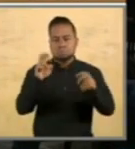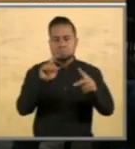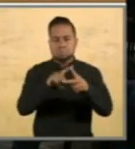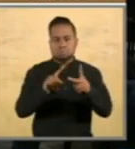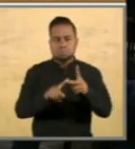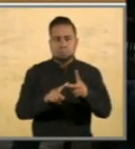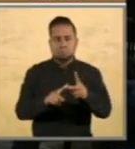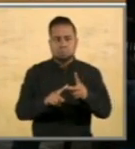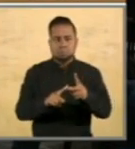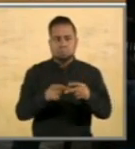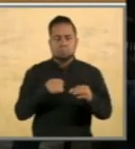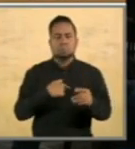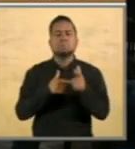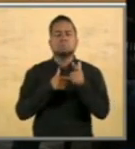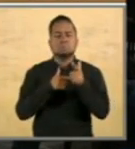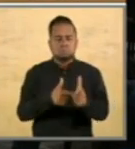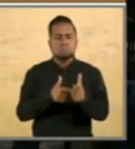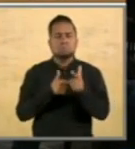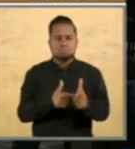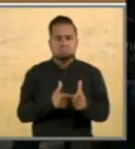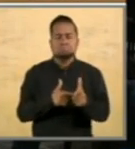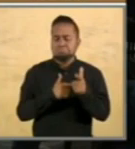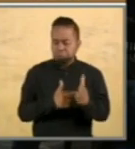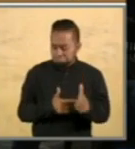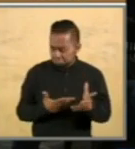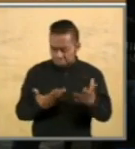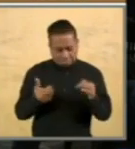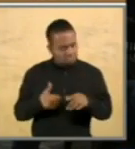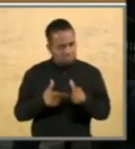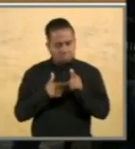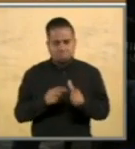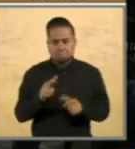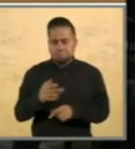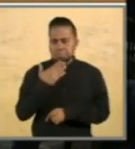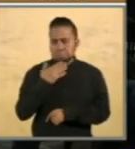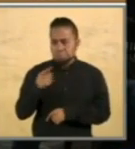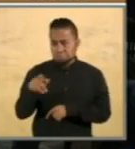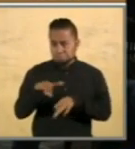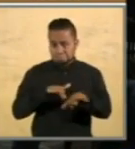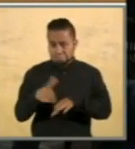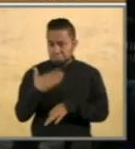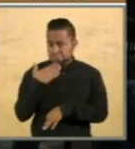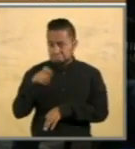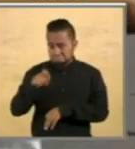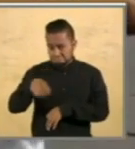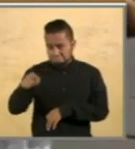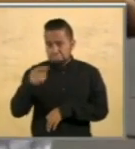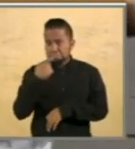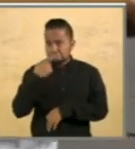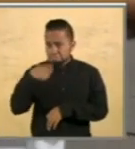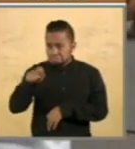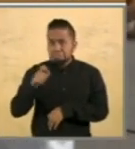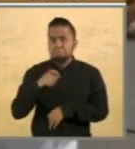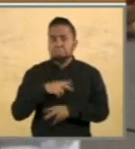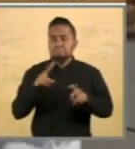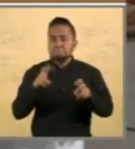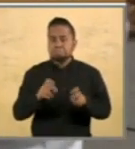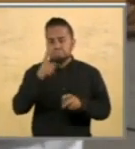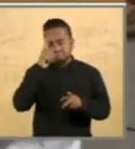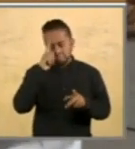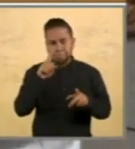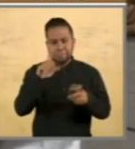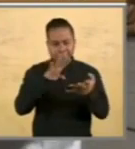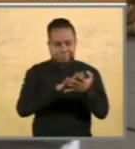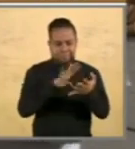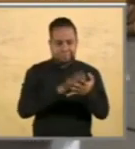interesantes sigo sigo y seguiré manifestando de que está excelente el trabajo que vienen realizando porque ahora se ve el trabajo para la